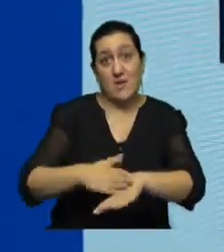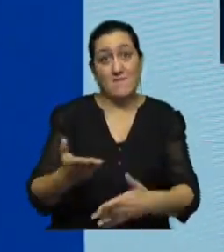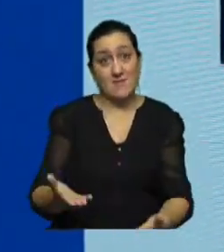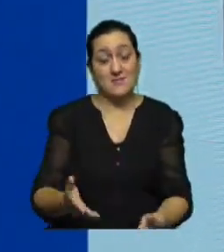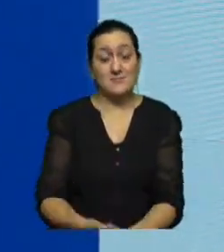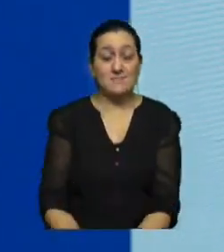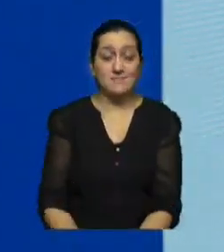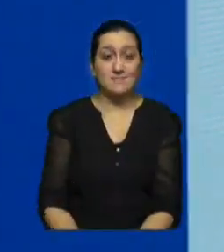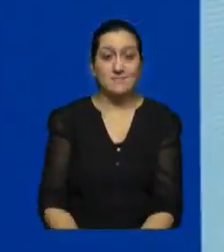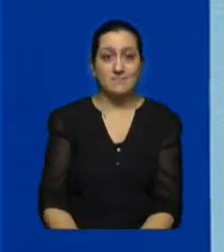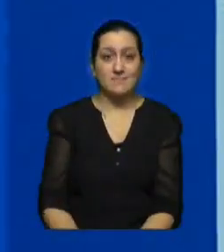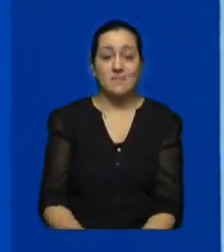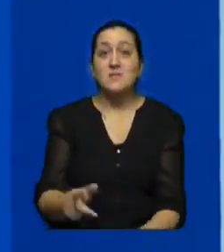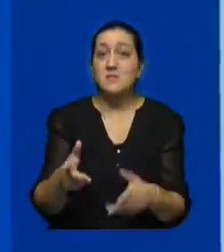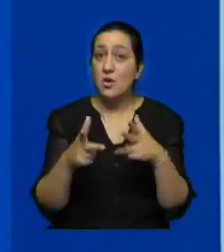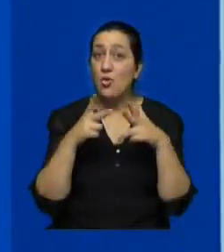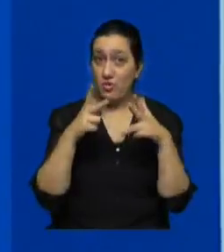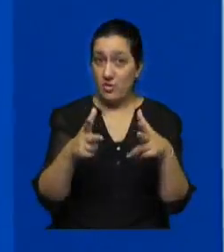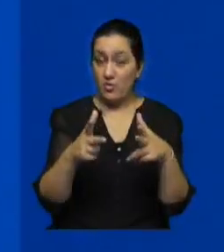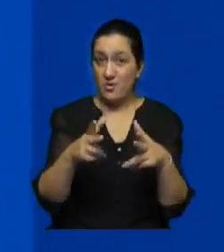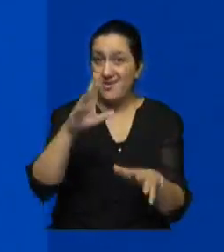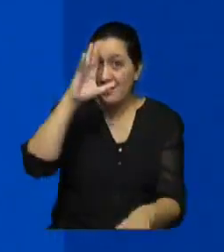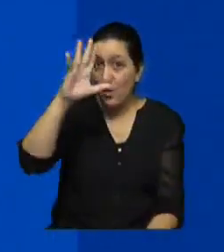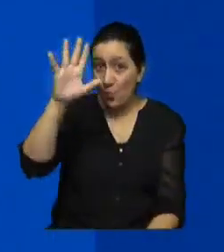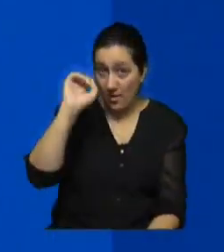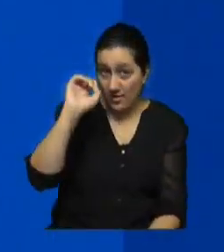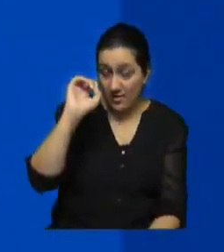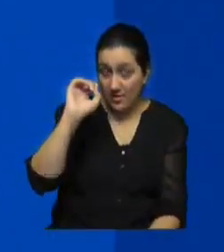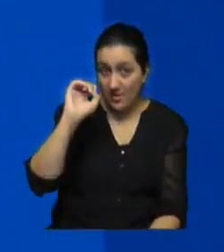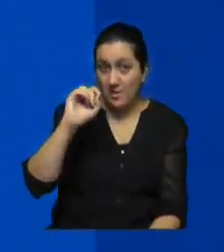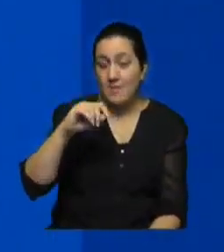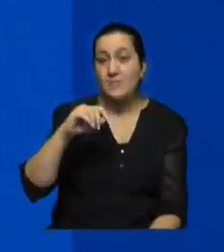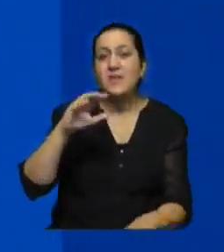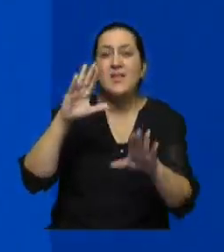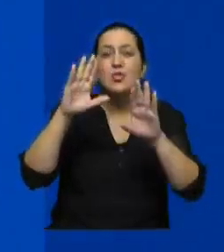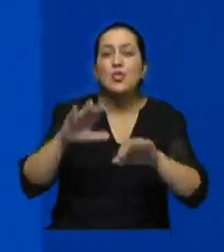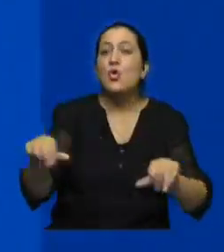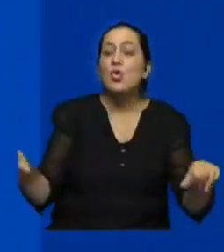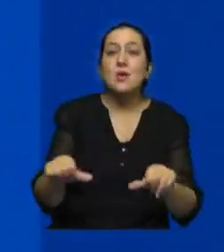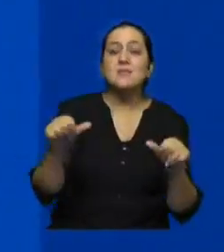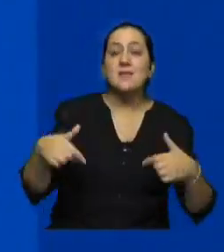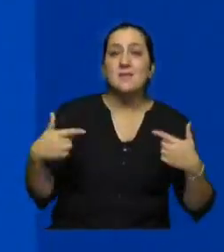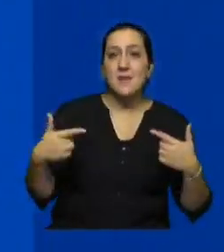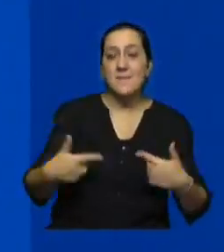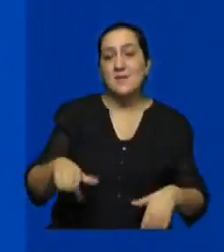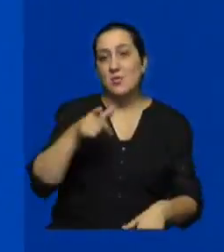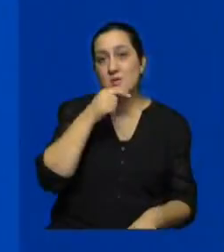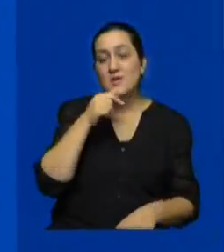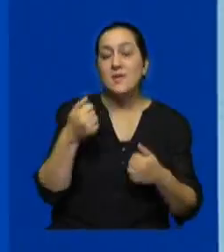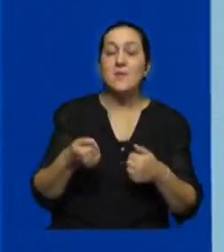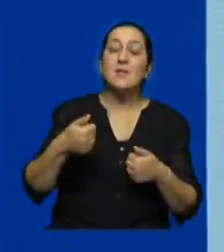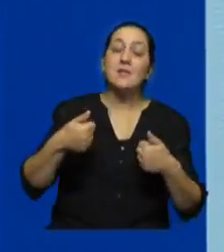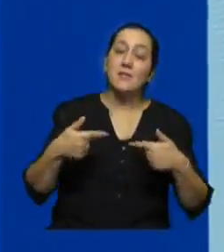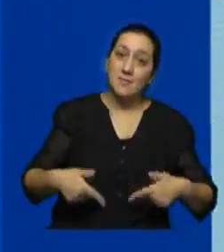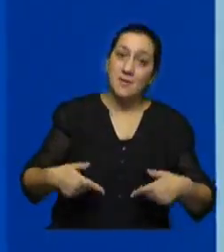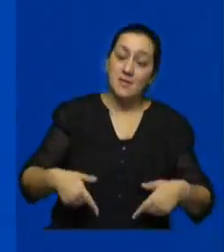y forma. Tal cual. Y se los digo básicamente, recuerden si no, que todas las medidas que se tomaban desde el Ministerio del Interior y desde la AUF